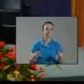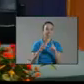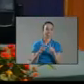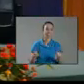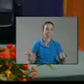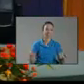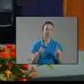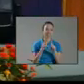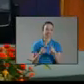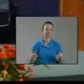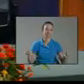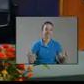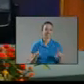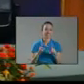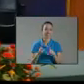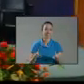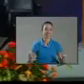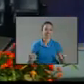¡Qué bueno!